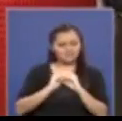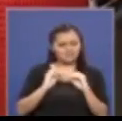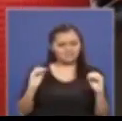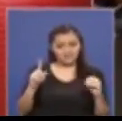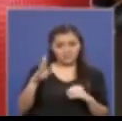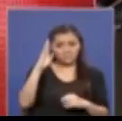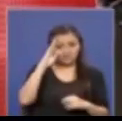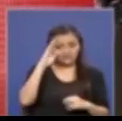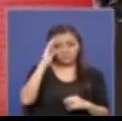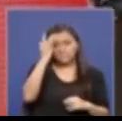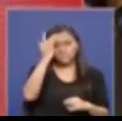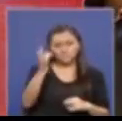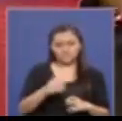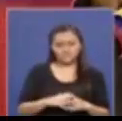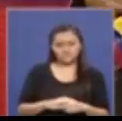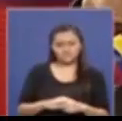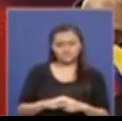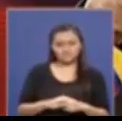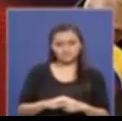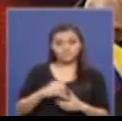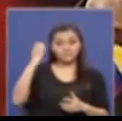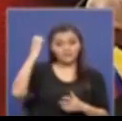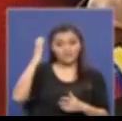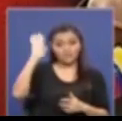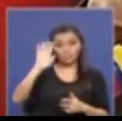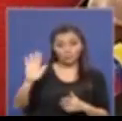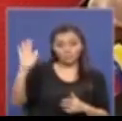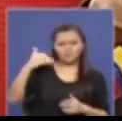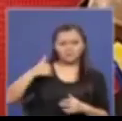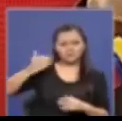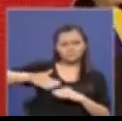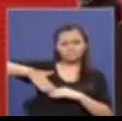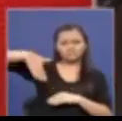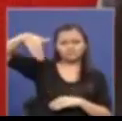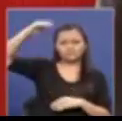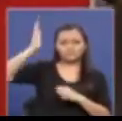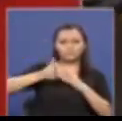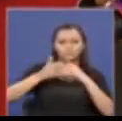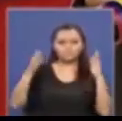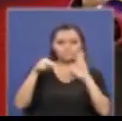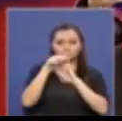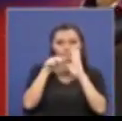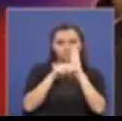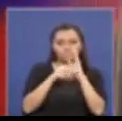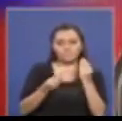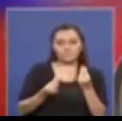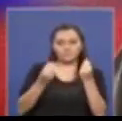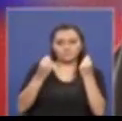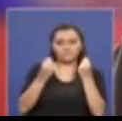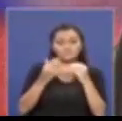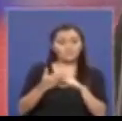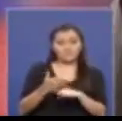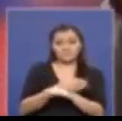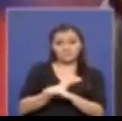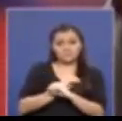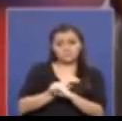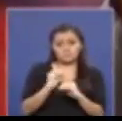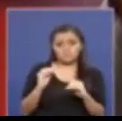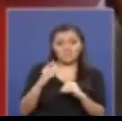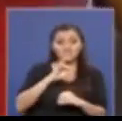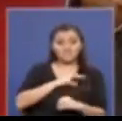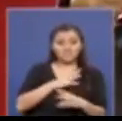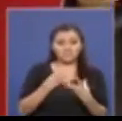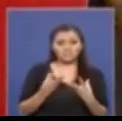saben, ¿por qué? Europa tiene miles, ¿eh?, normas técnicas de calidad. Aquí prácticamente no teníamos. Chile tiene